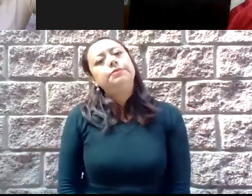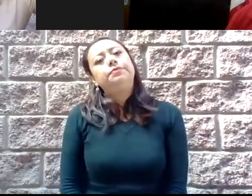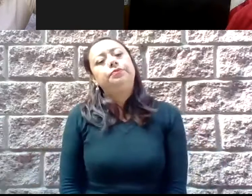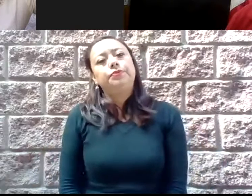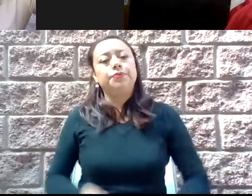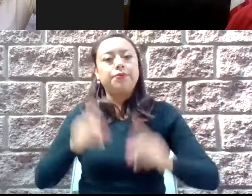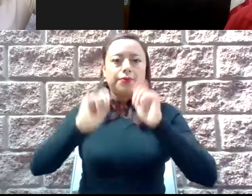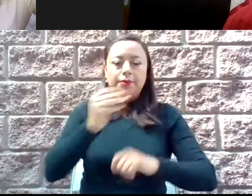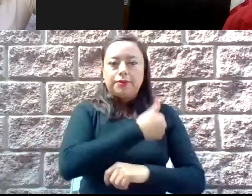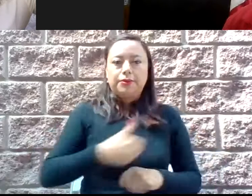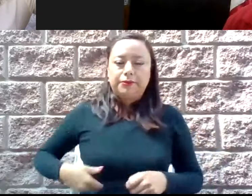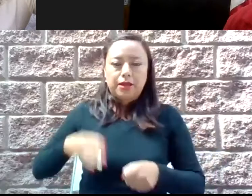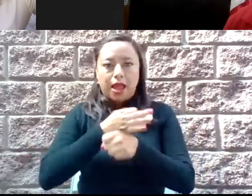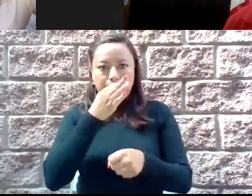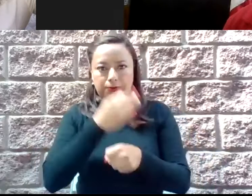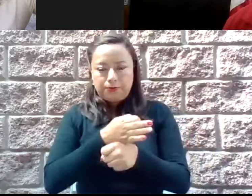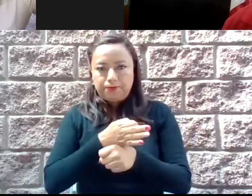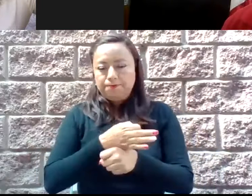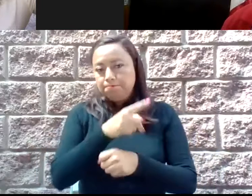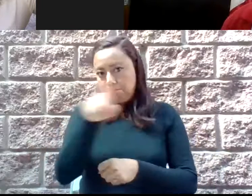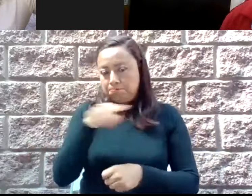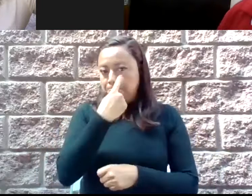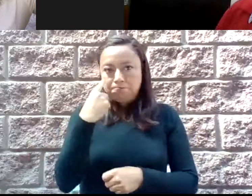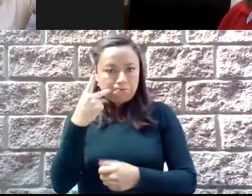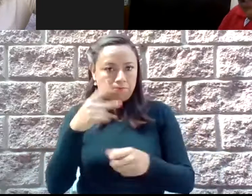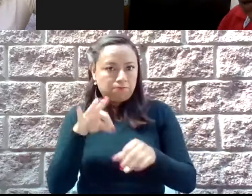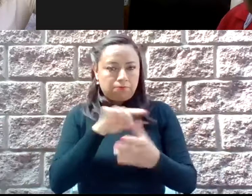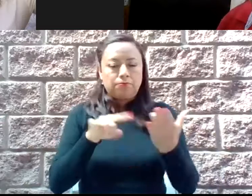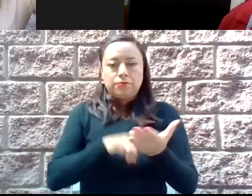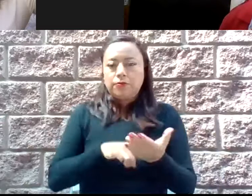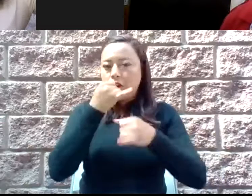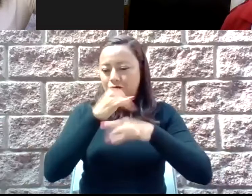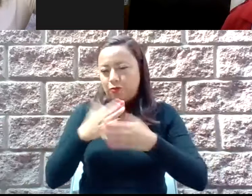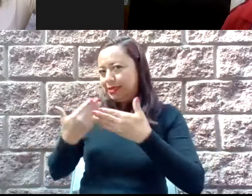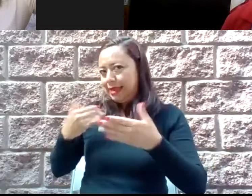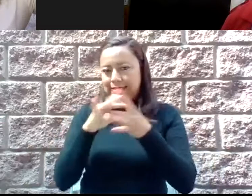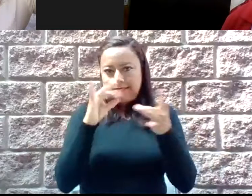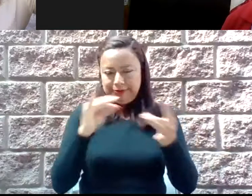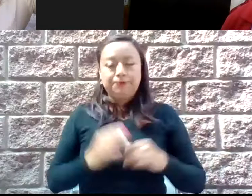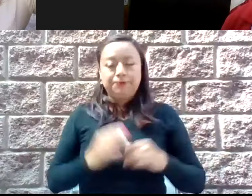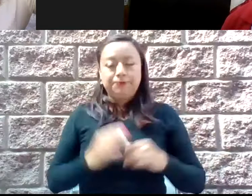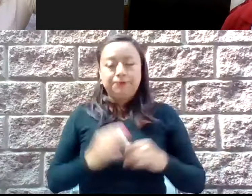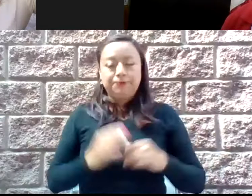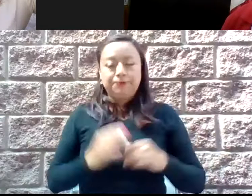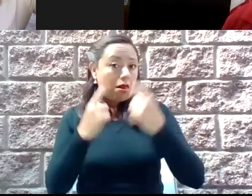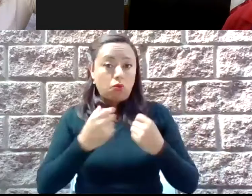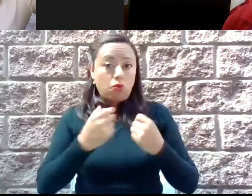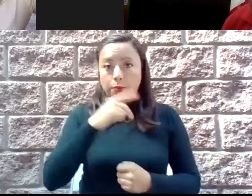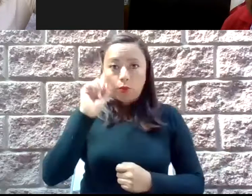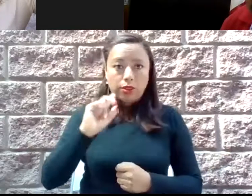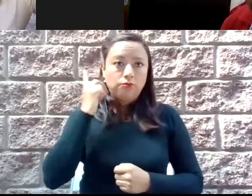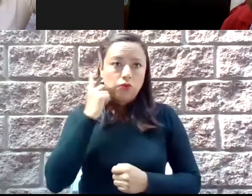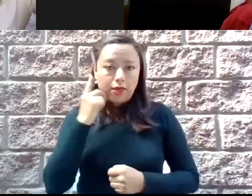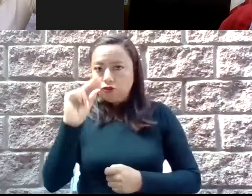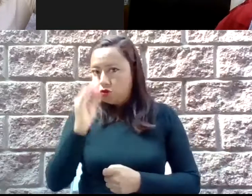pone en consideración los informes de la comisión antes señalados. ¿Existe alguna diputada o diputado en contra de dispersar la lectura de